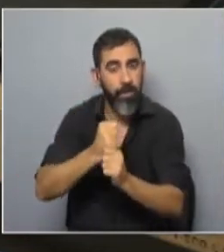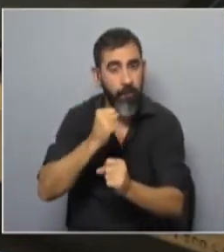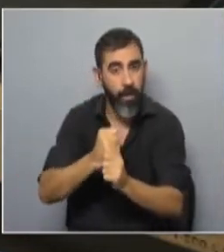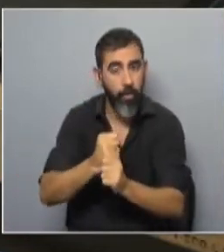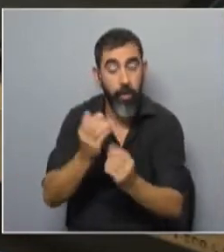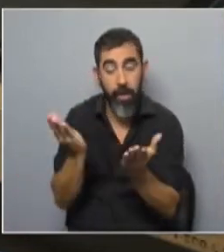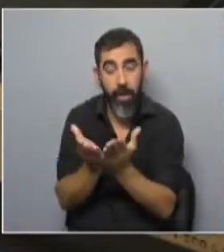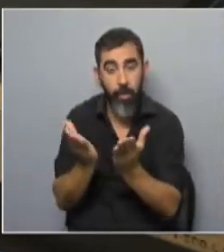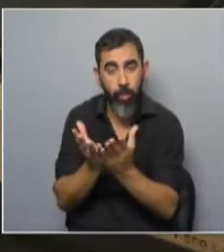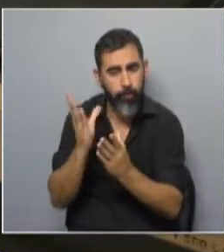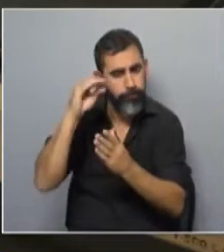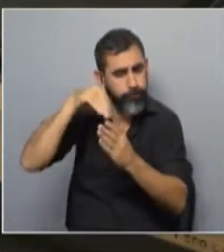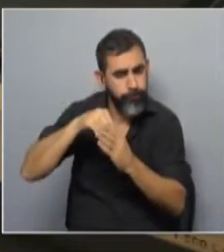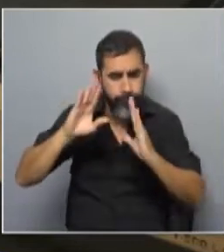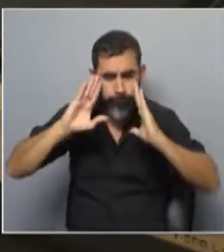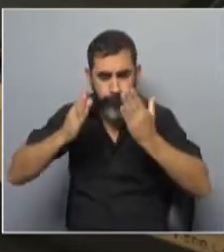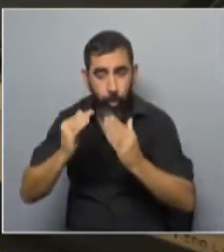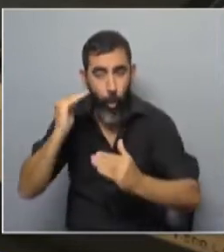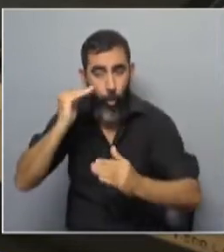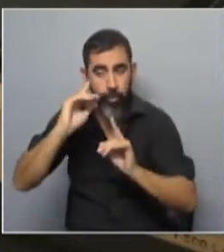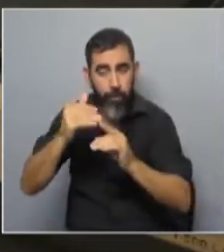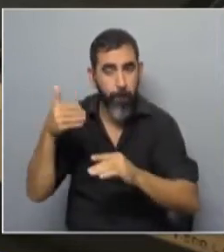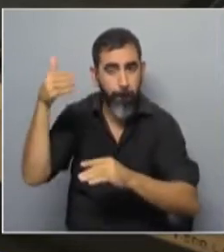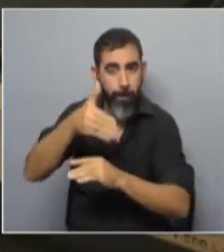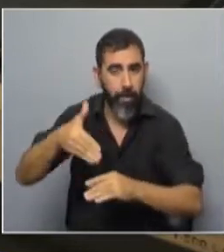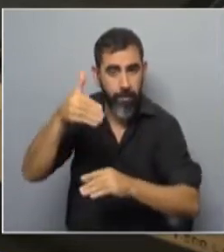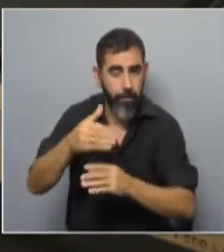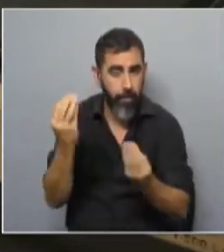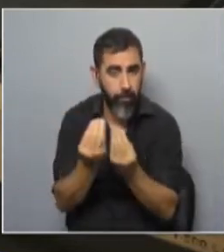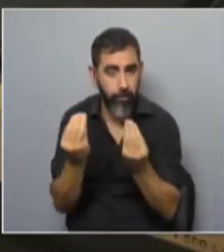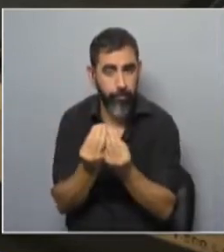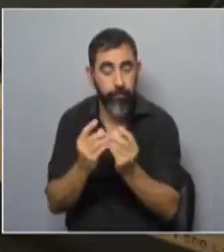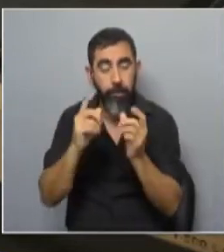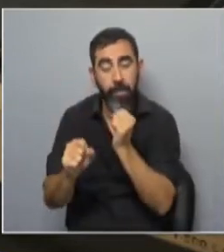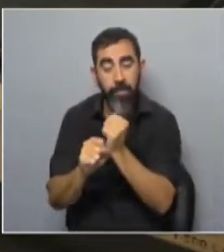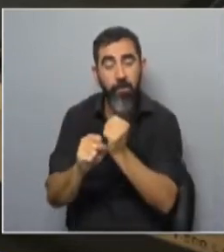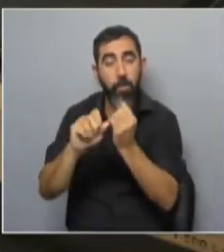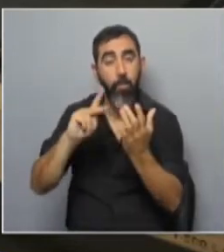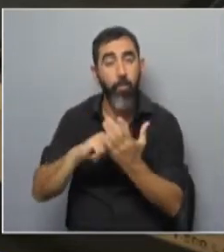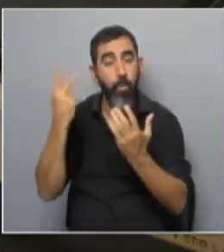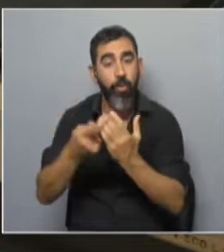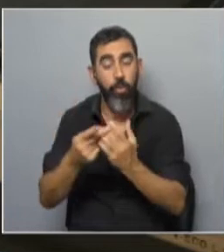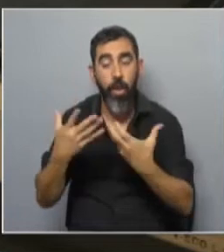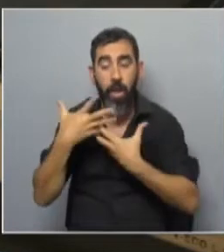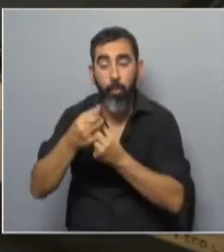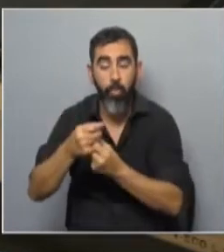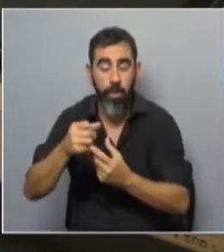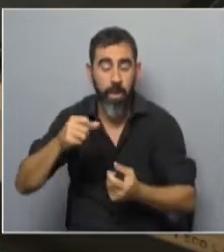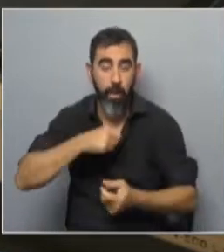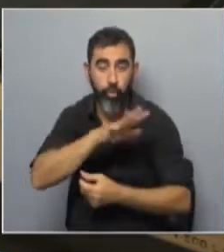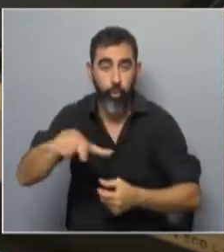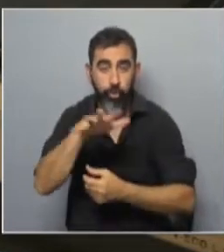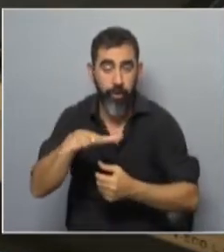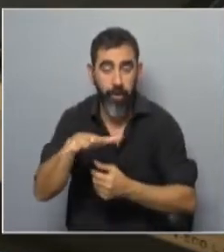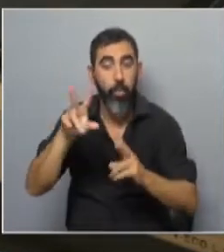donde los estudiantes se compenetraron muchísimo, donde los docentes se comprometieron muchísimo y donde además trabajaron en un proyecto que afectaba a la comunidad local, en